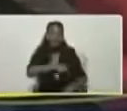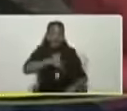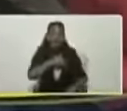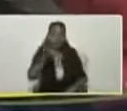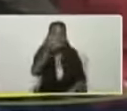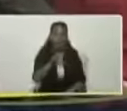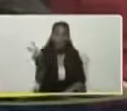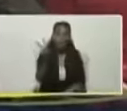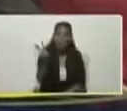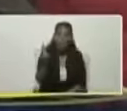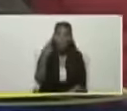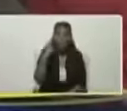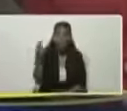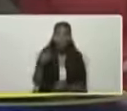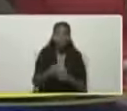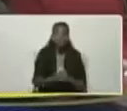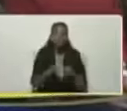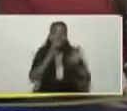Venezuela Mujer